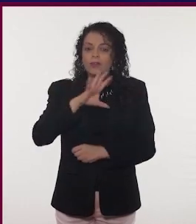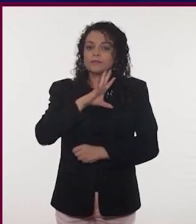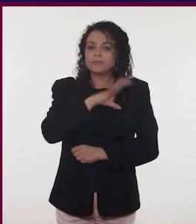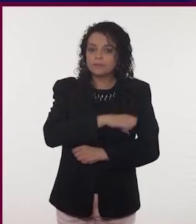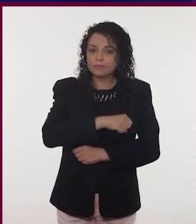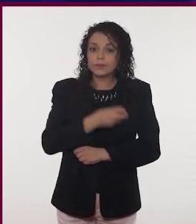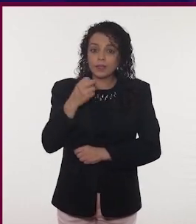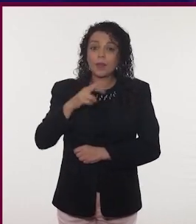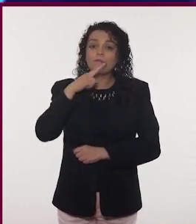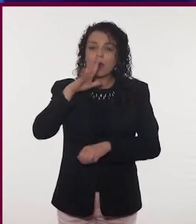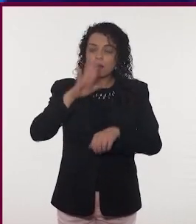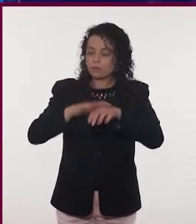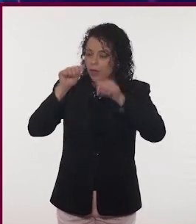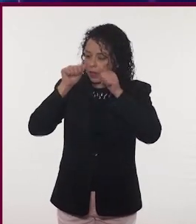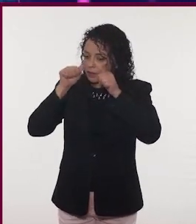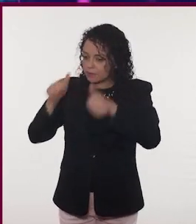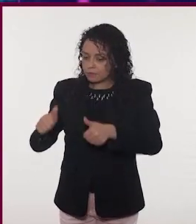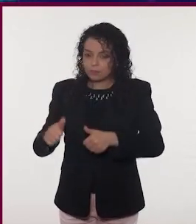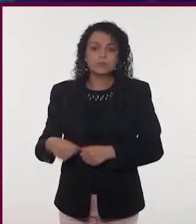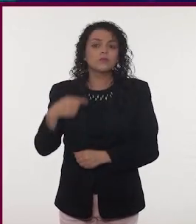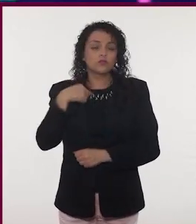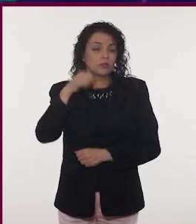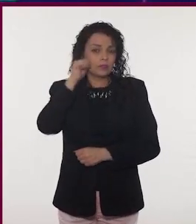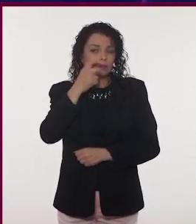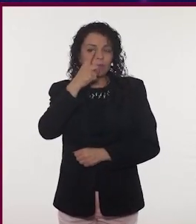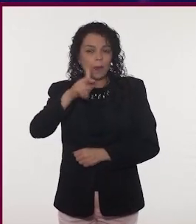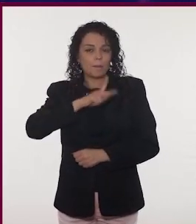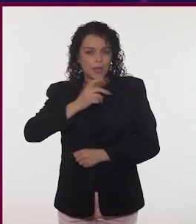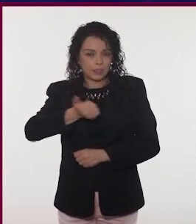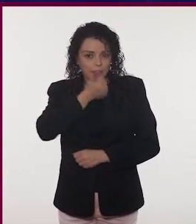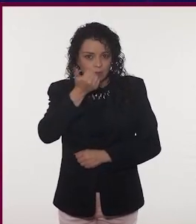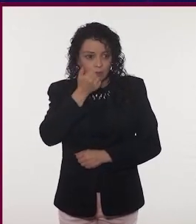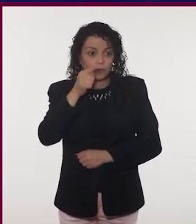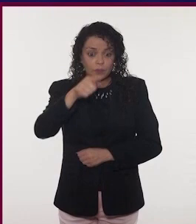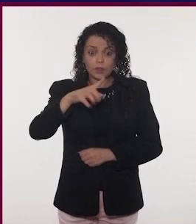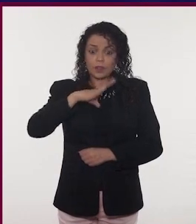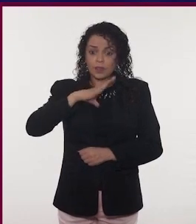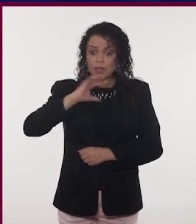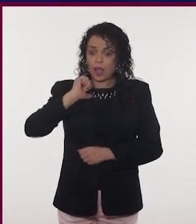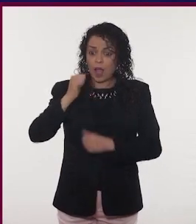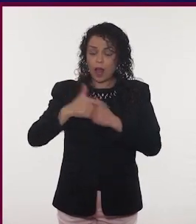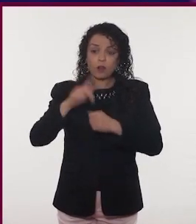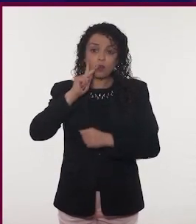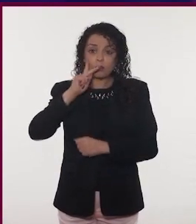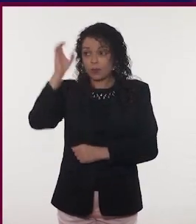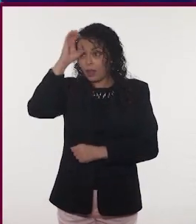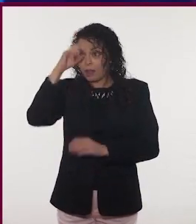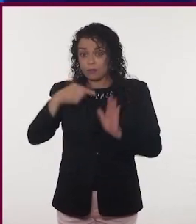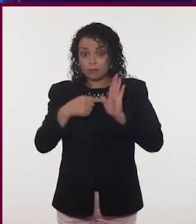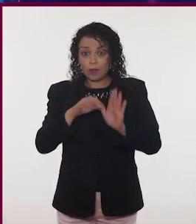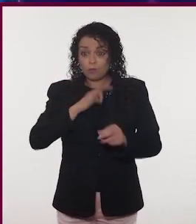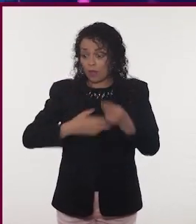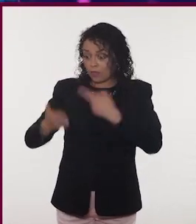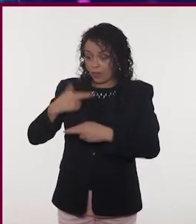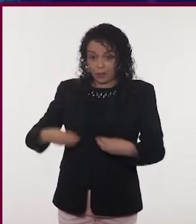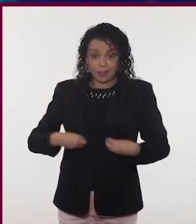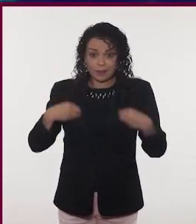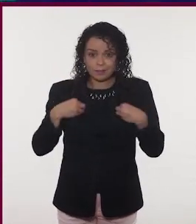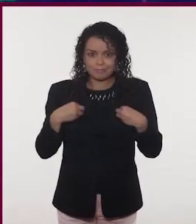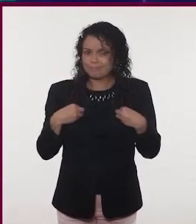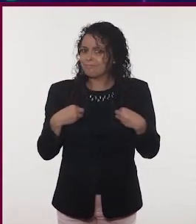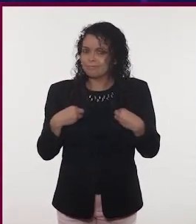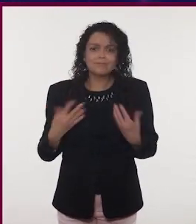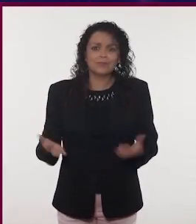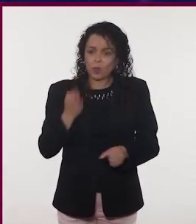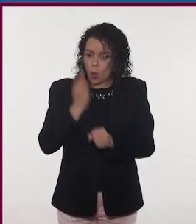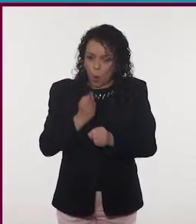gusta. O sea, una cosa que yo siempre le digo a mis alumnos es, ¿tienes alguna prueba científica de la reencarnación? Y me dicen, no. Pues yo le digo, pues en esta vida haz